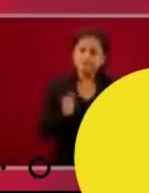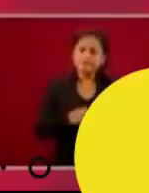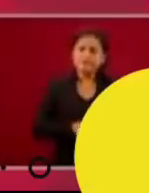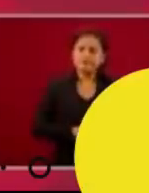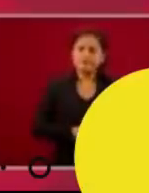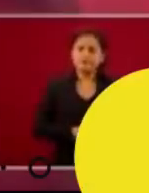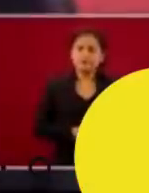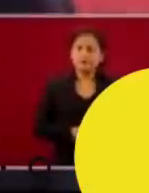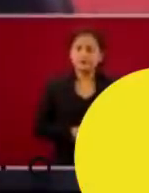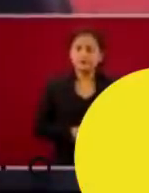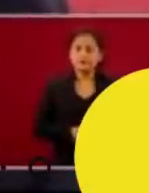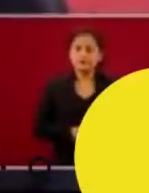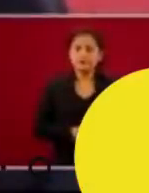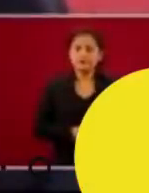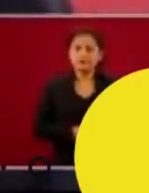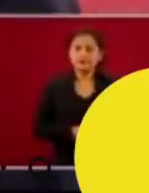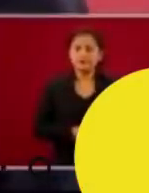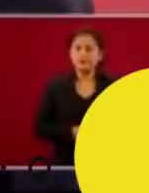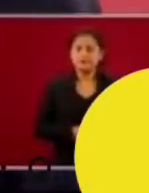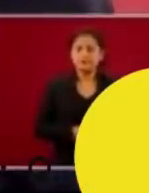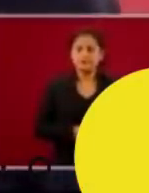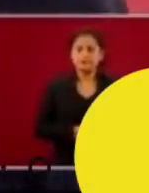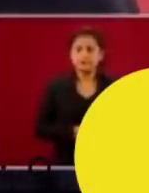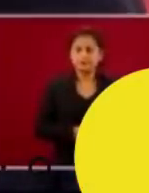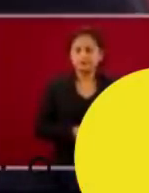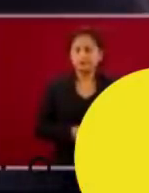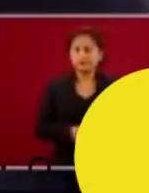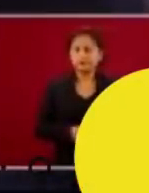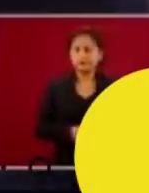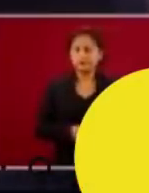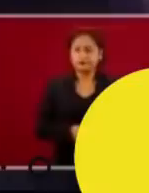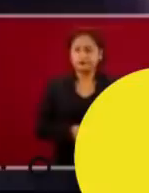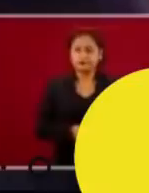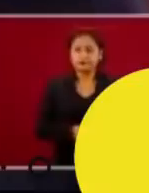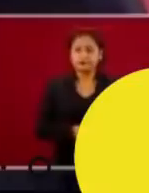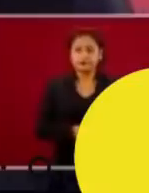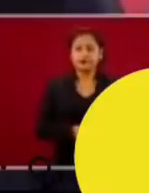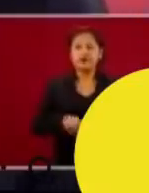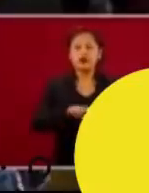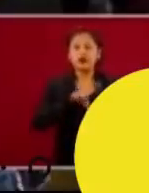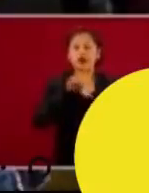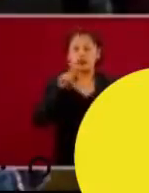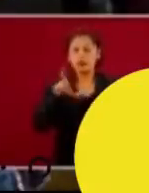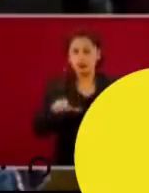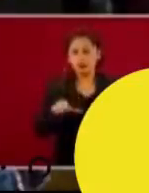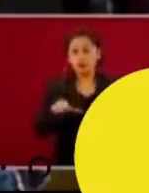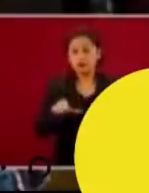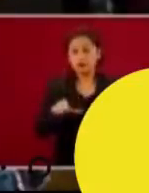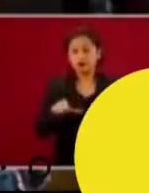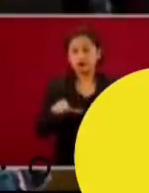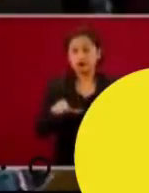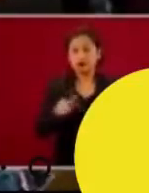y vamos a ver al final